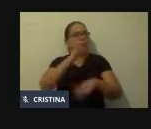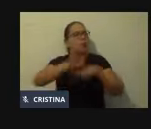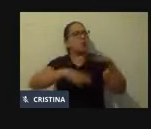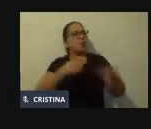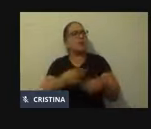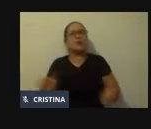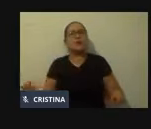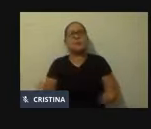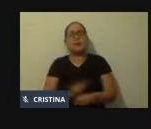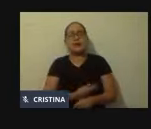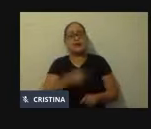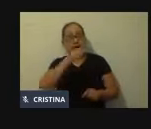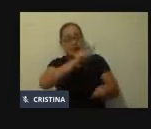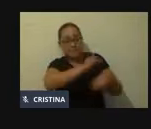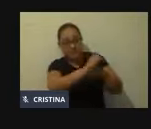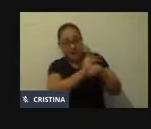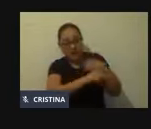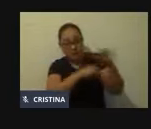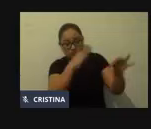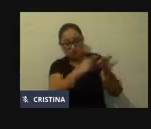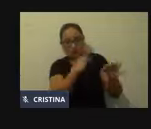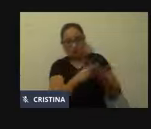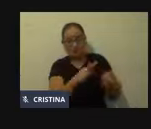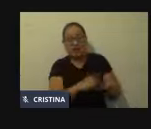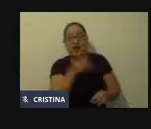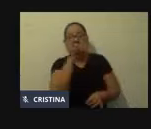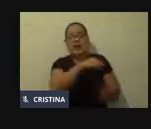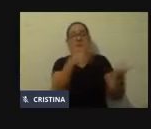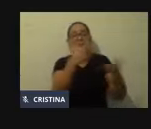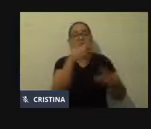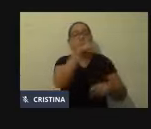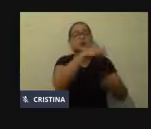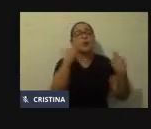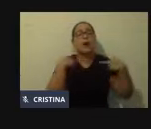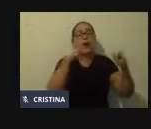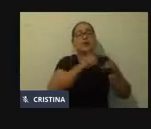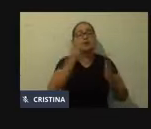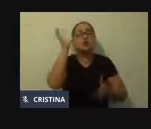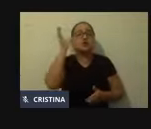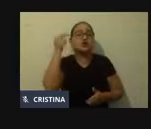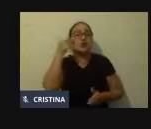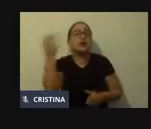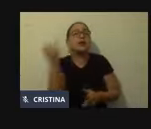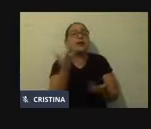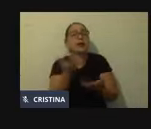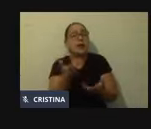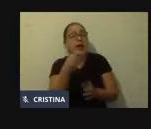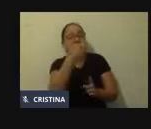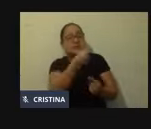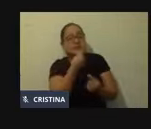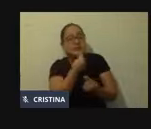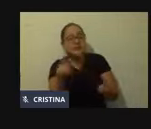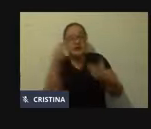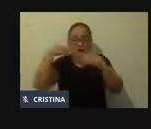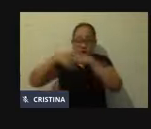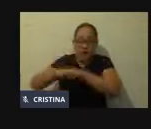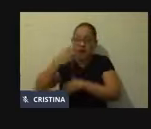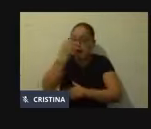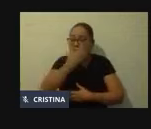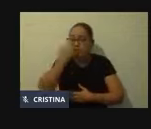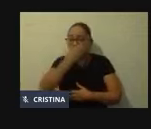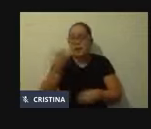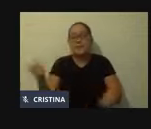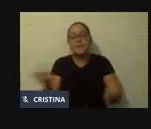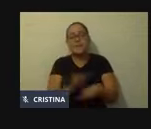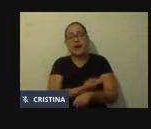los que ya salieron, a ver, en China le están haciendo las maestras en China para que a esos niñitos que llegan a la escuela y llegaron